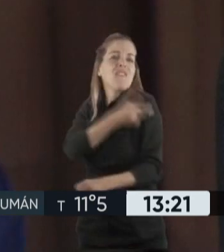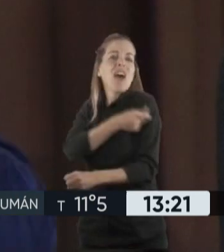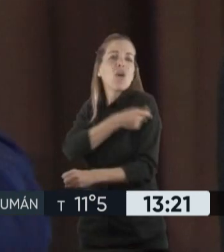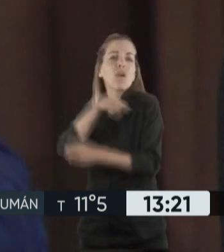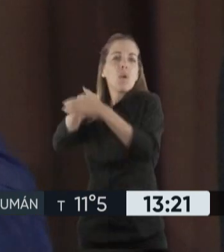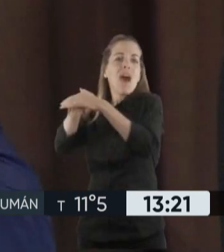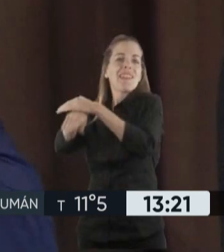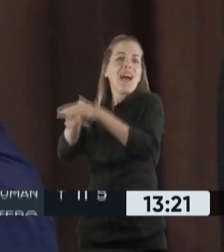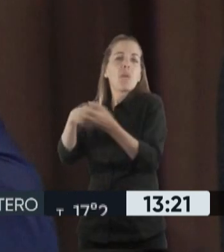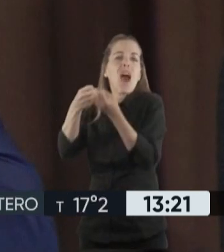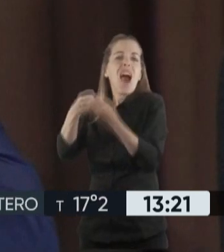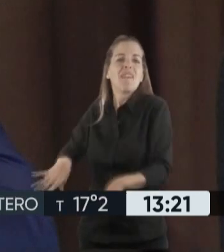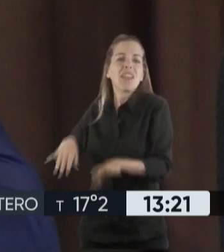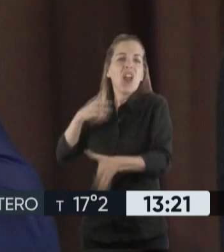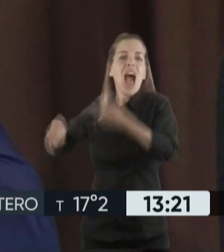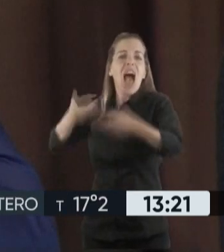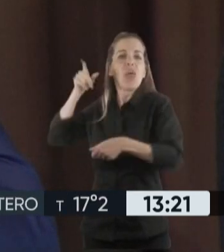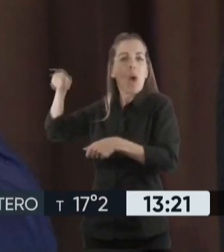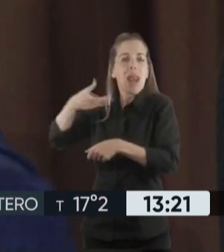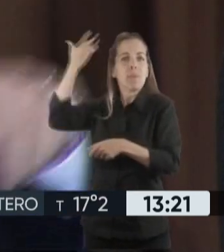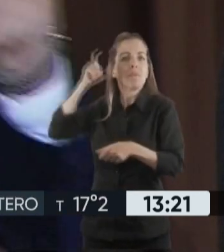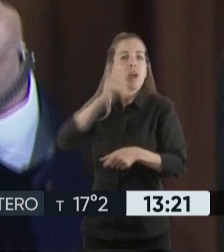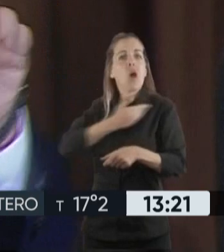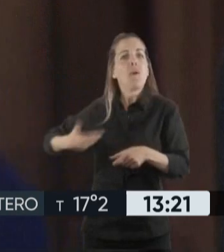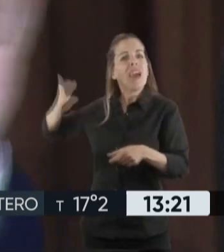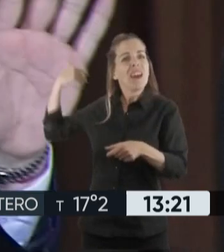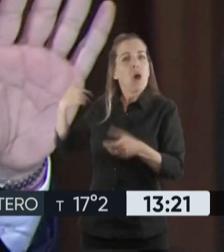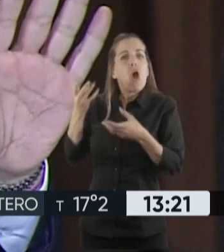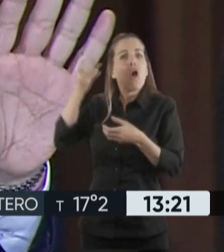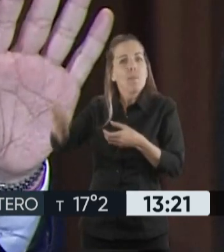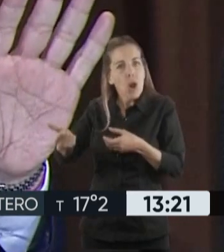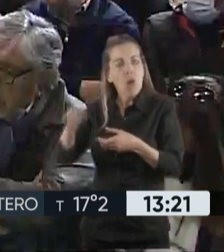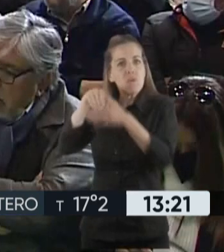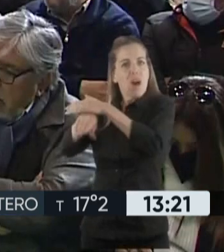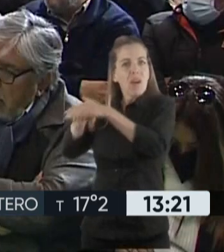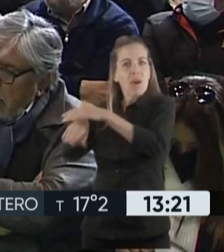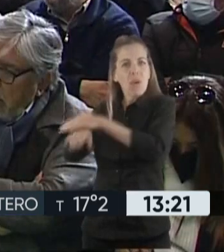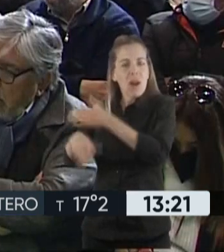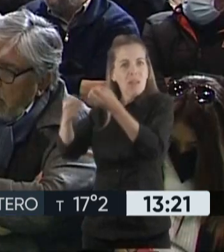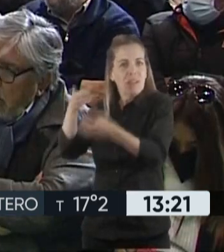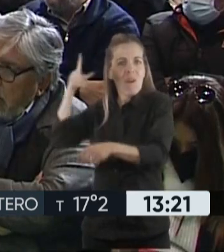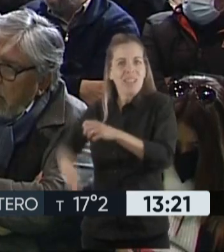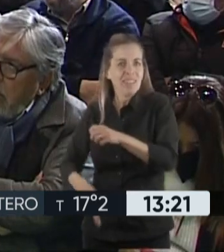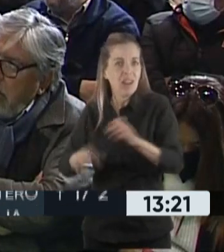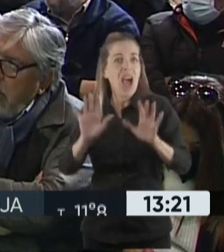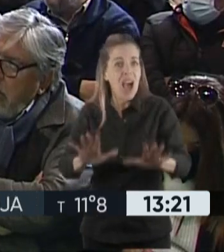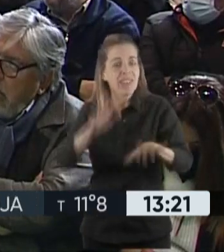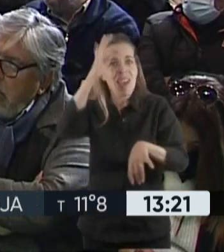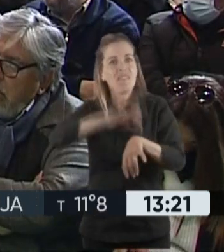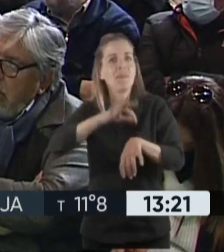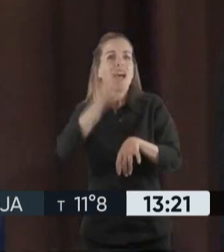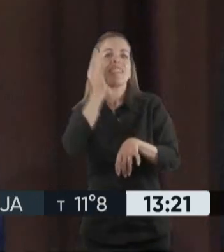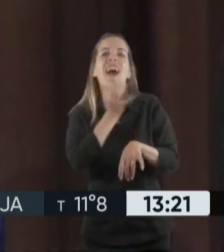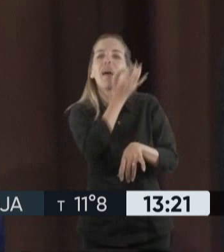aduana que el gobierno había comprado y no había distribuido. Y así lograron algo que parecía imposible, que el sarampión volviera a ser una enfermedad